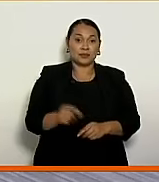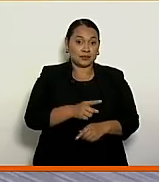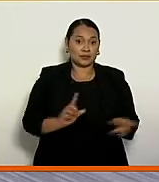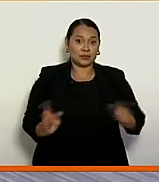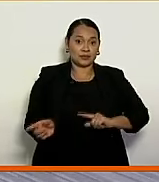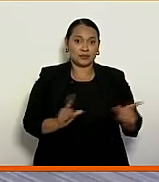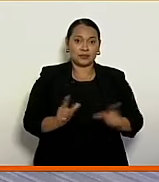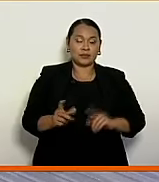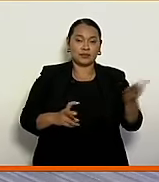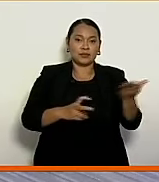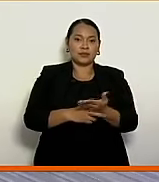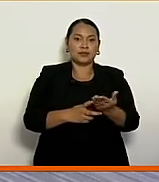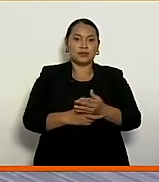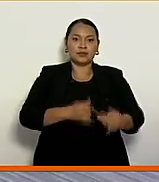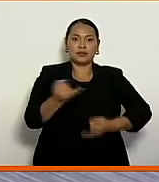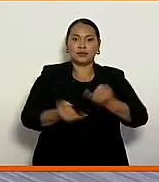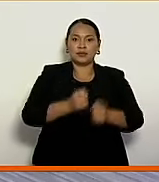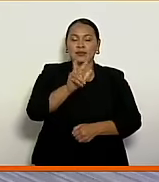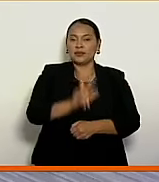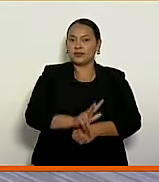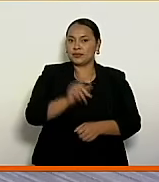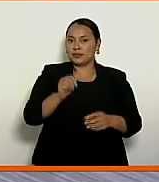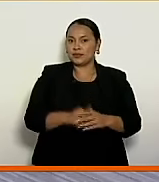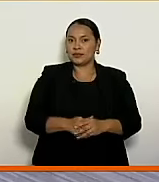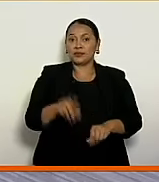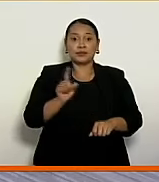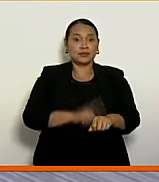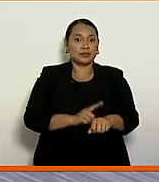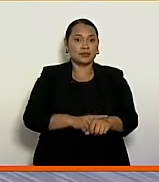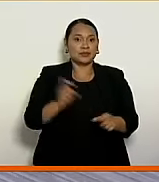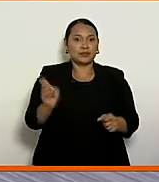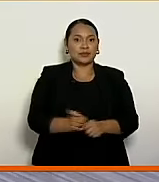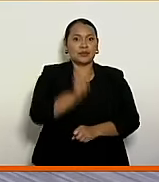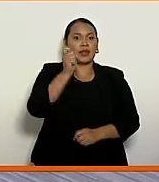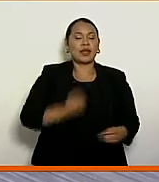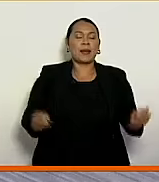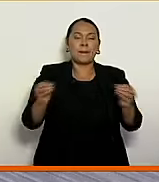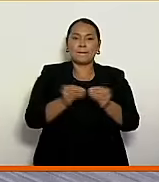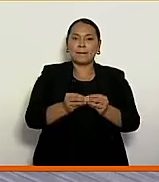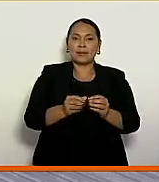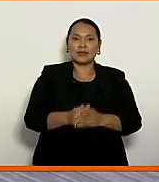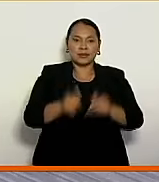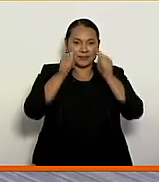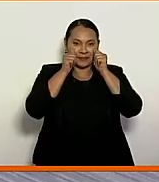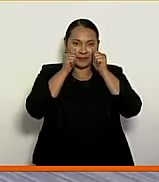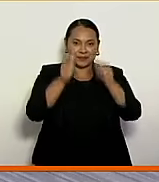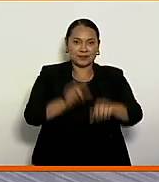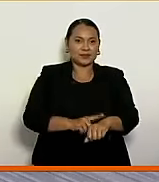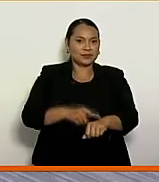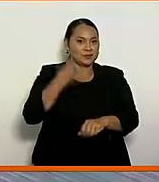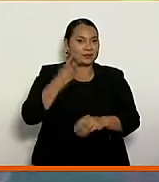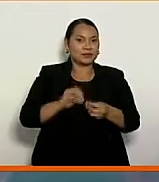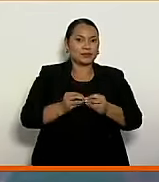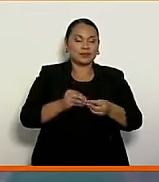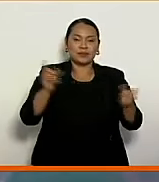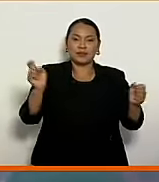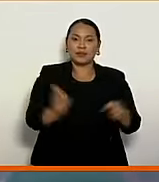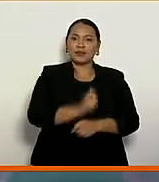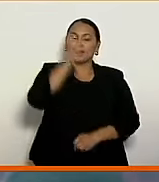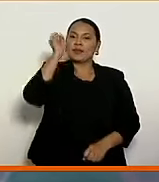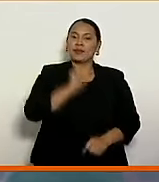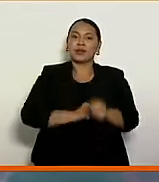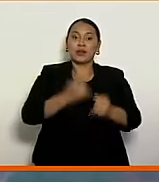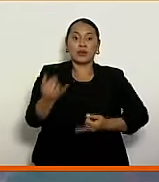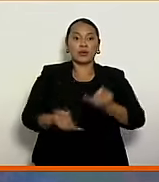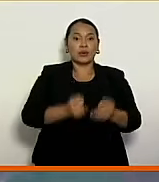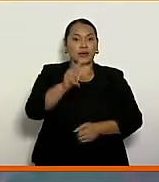ese boleto de Juga 3 en mano porque es momento de ganar mucho más. Atentos porque conoceremos esos tres dígitos que